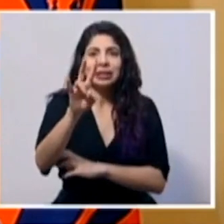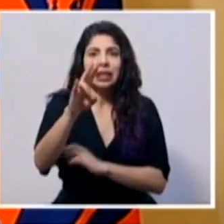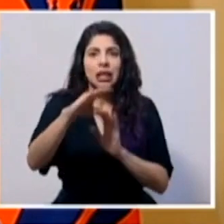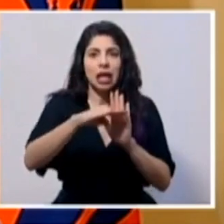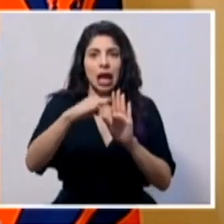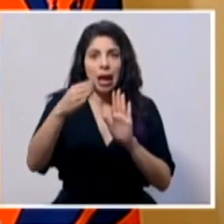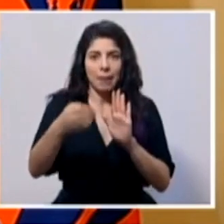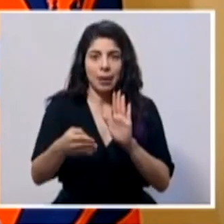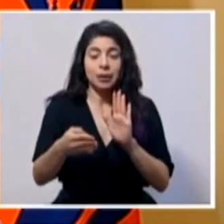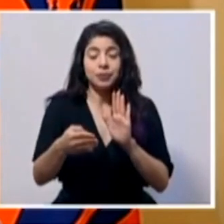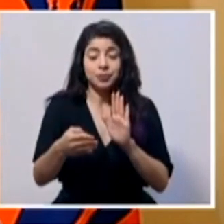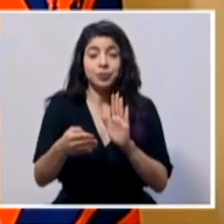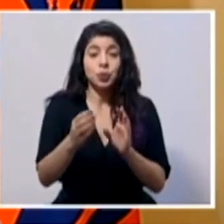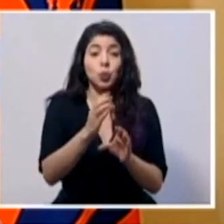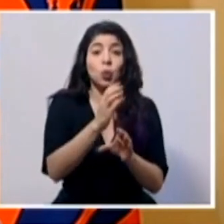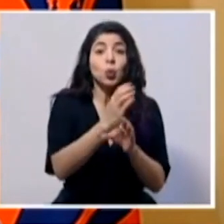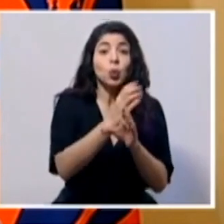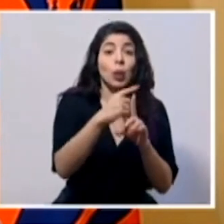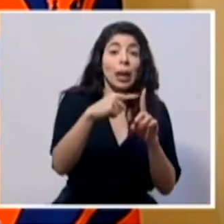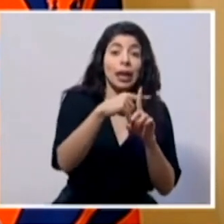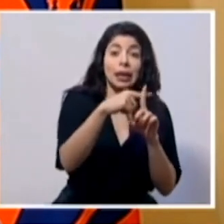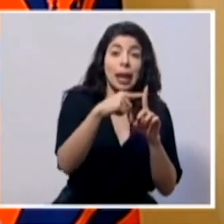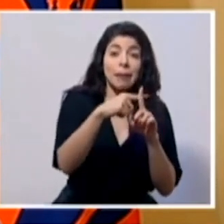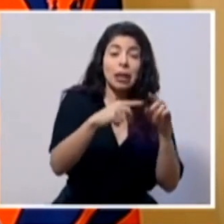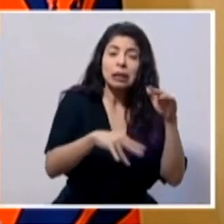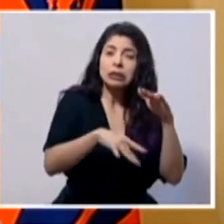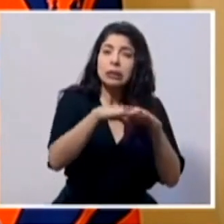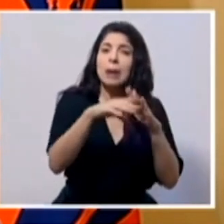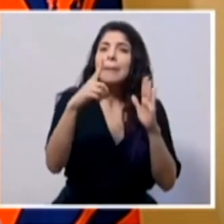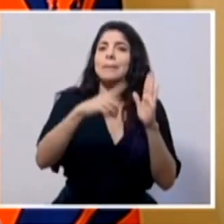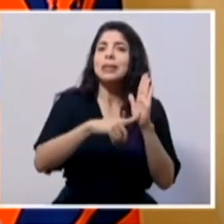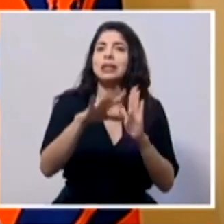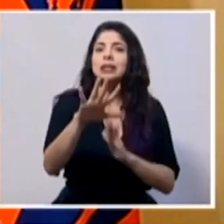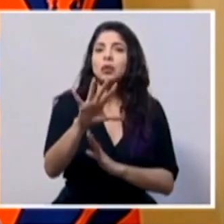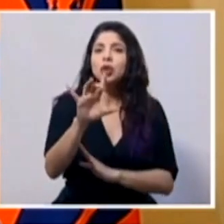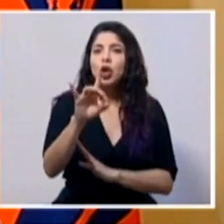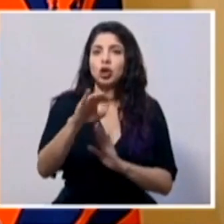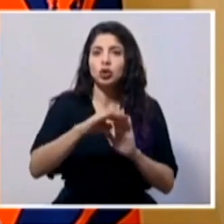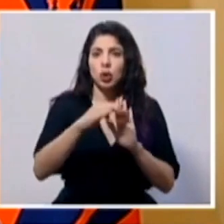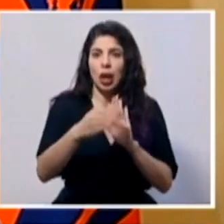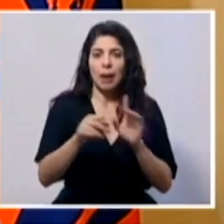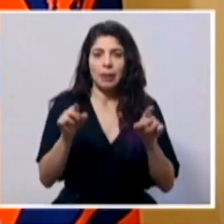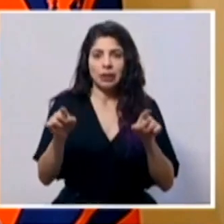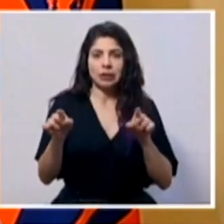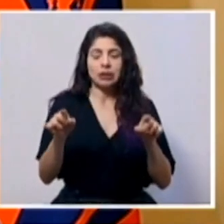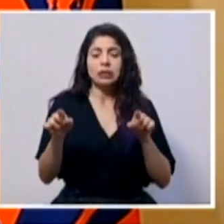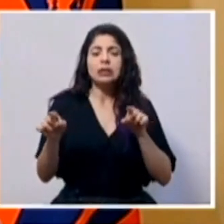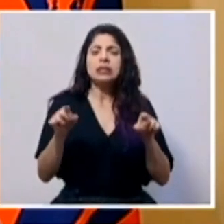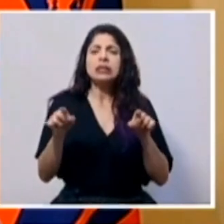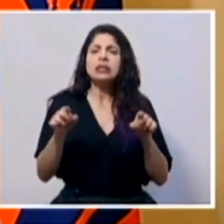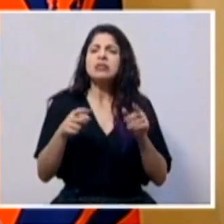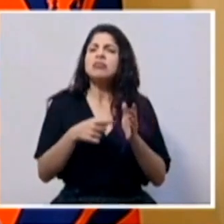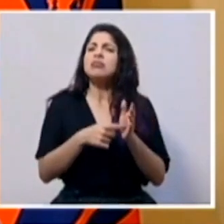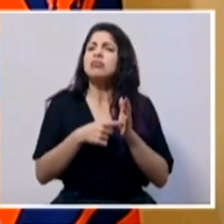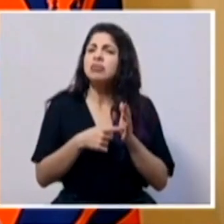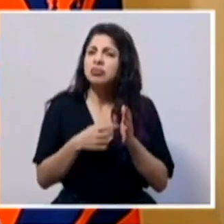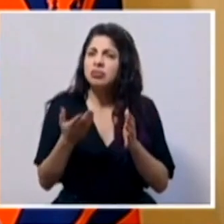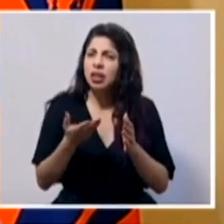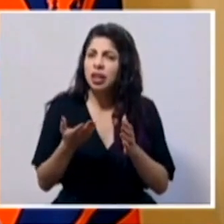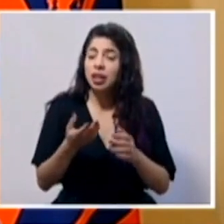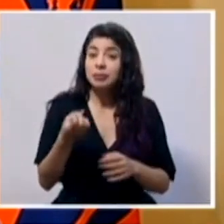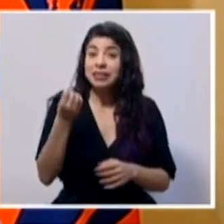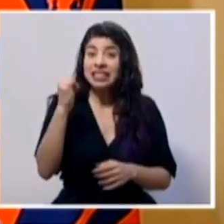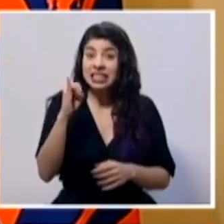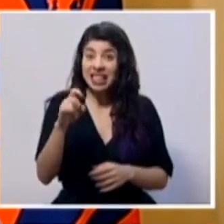y nuestra capacidad de cuidados moderados hasta 1058 camas. Pero esto va a implicar que si se tuvieran que utilizar